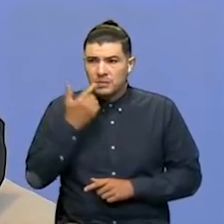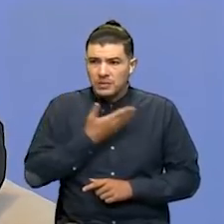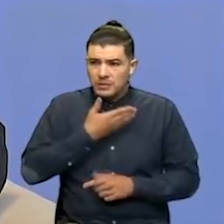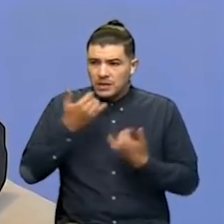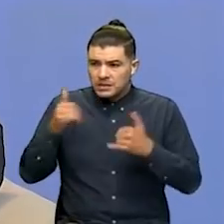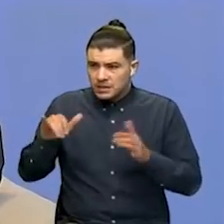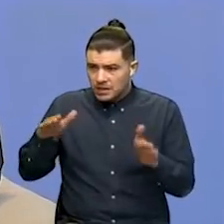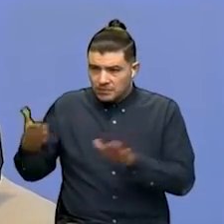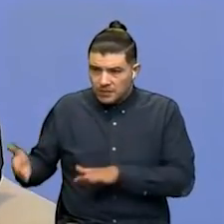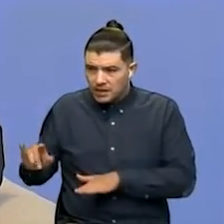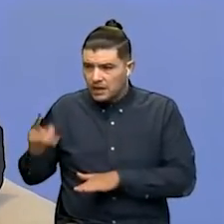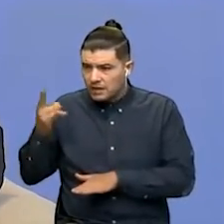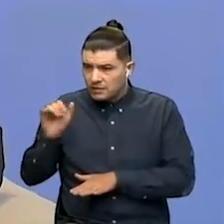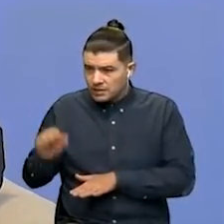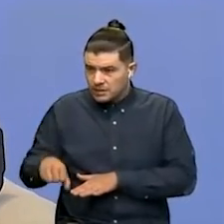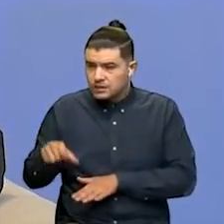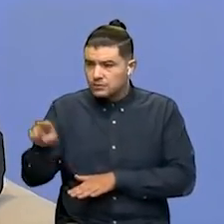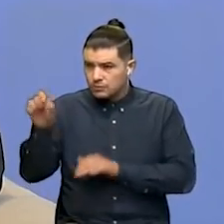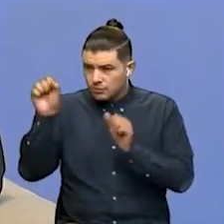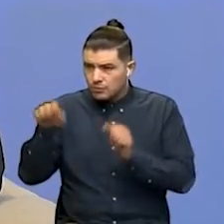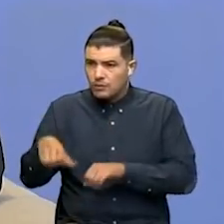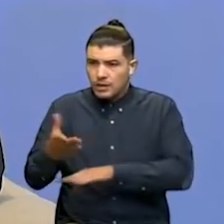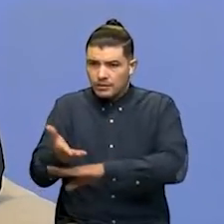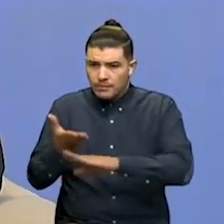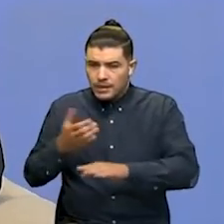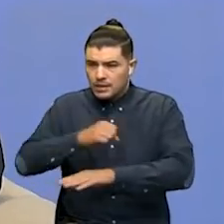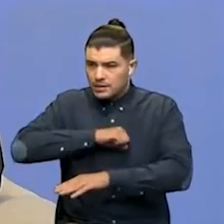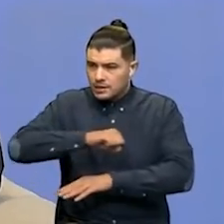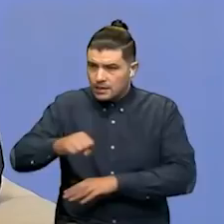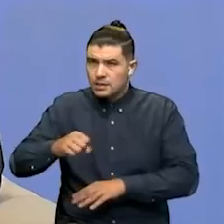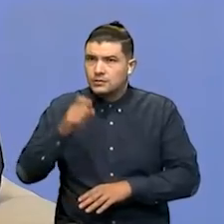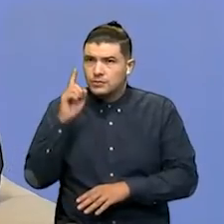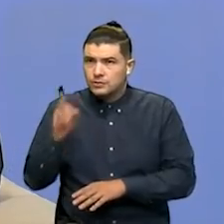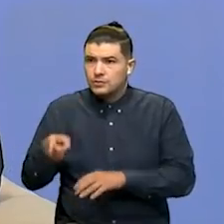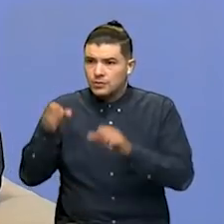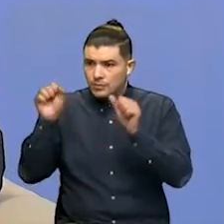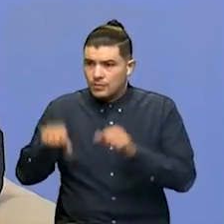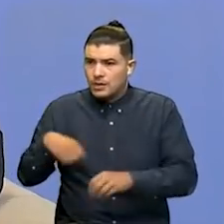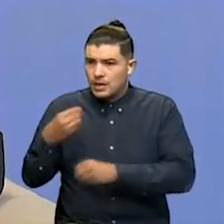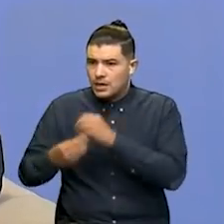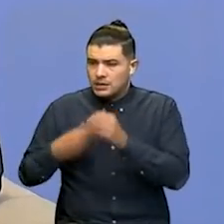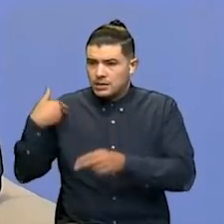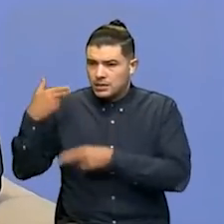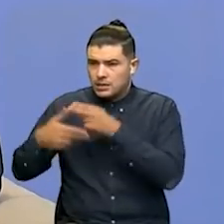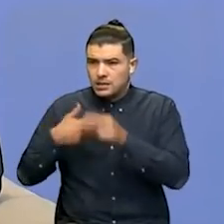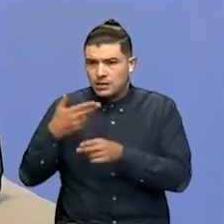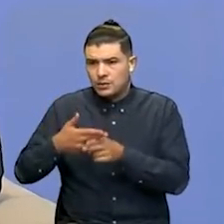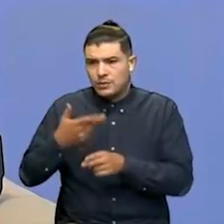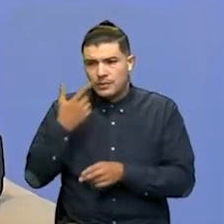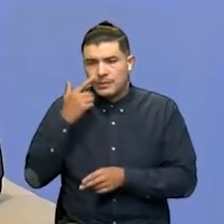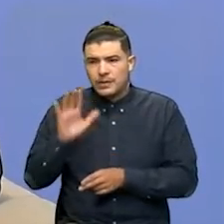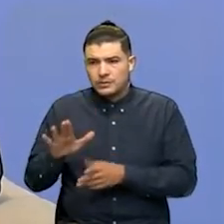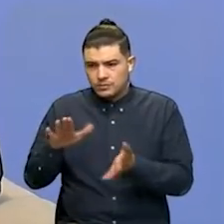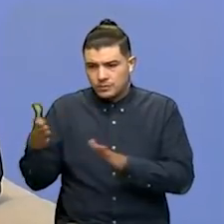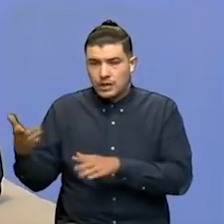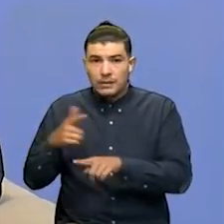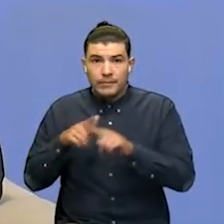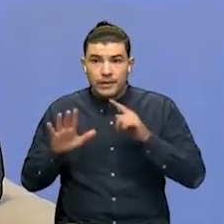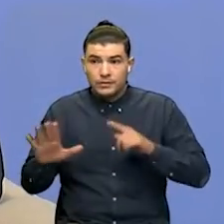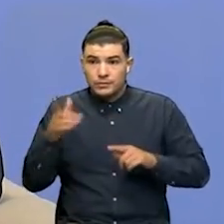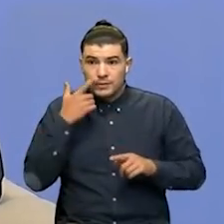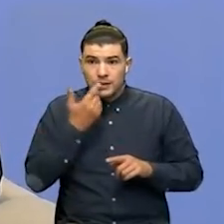ya fallecieron o algo así, uh-huh, él podría entrar a iniciar esa sucesión pues en nombre de los padres que ya fallecieron, pero si los padres